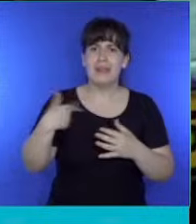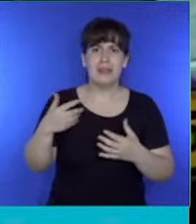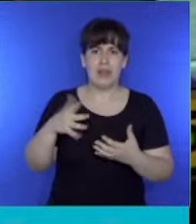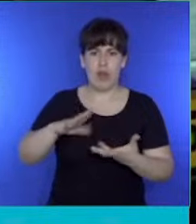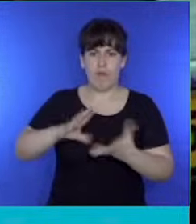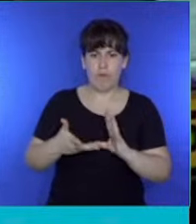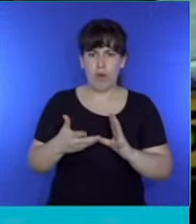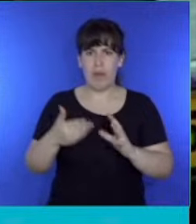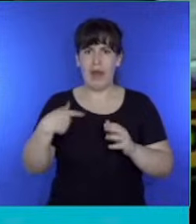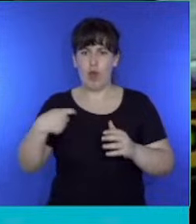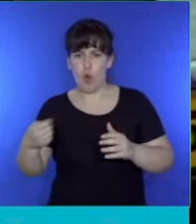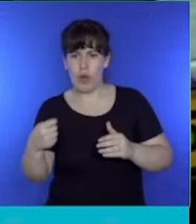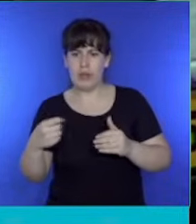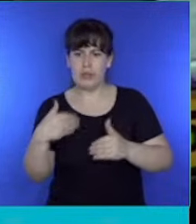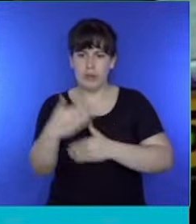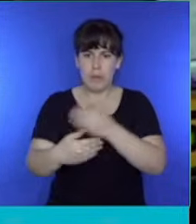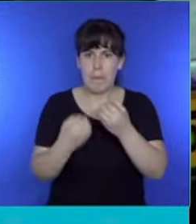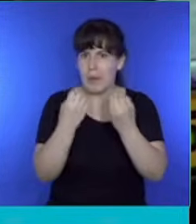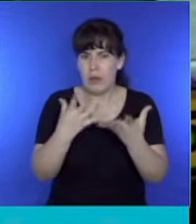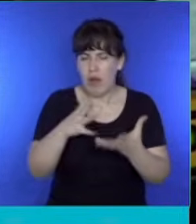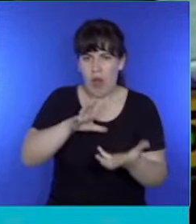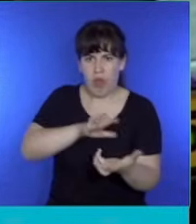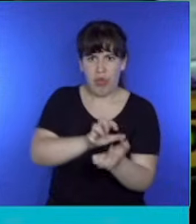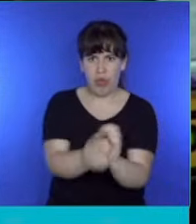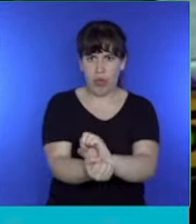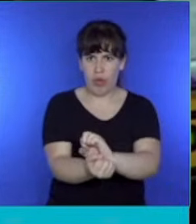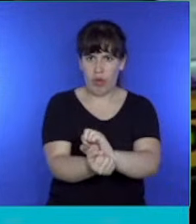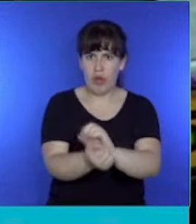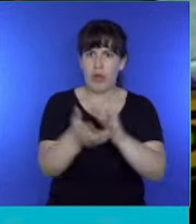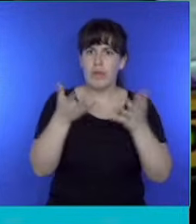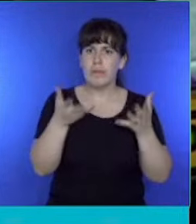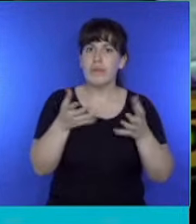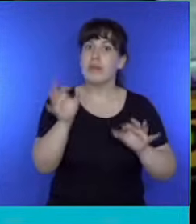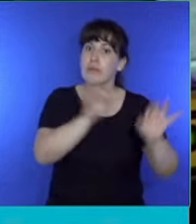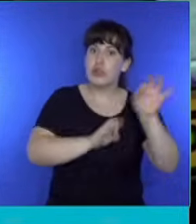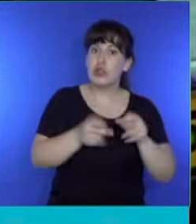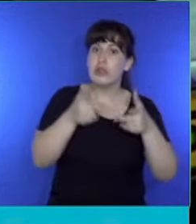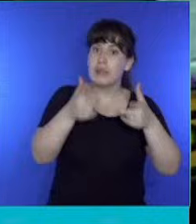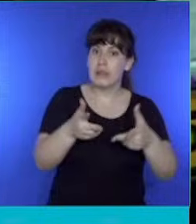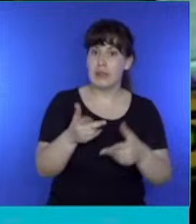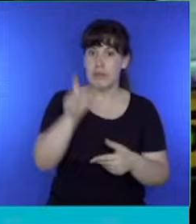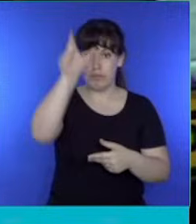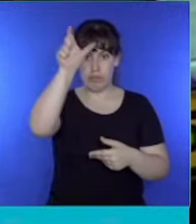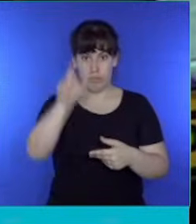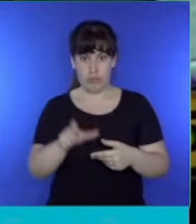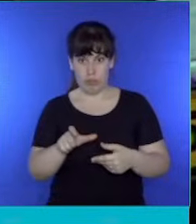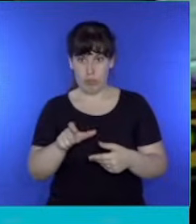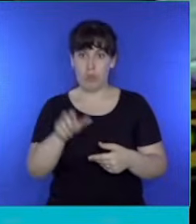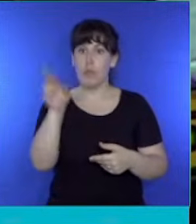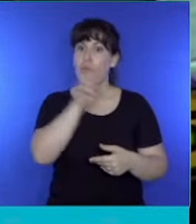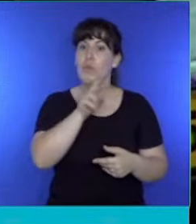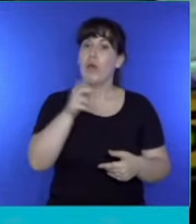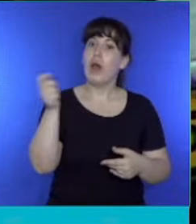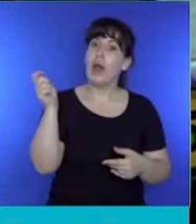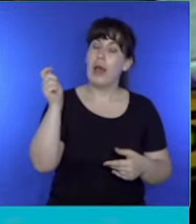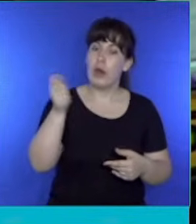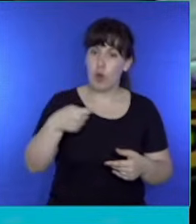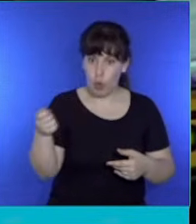movilidad jubilatoria, el proyecto hablaba de que una jubilada del Banco